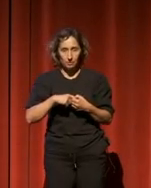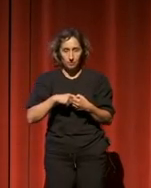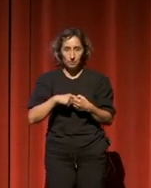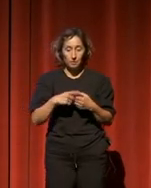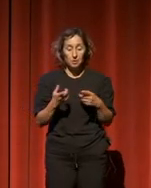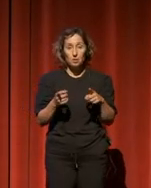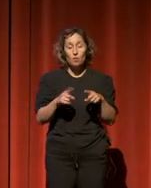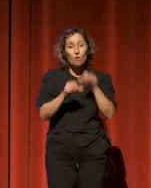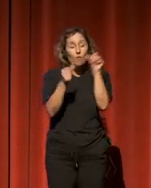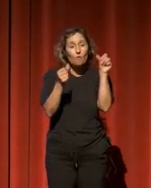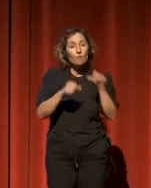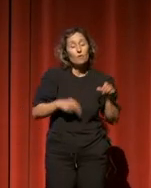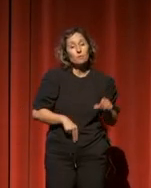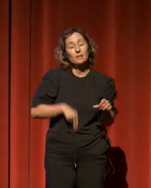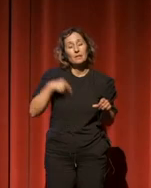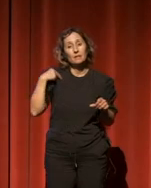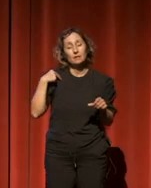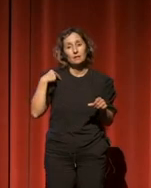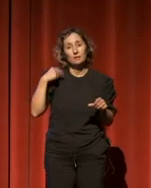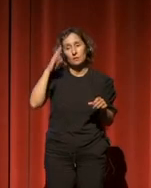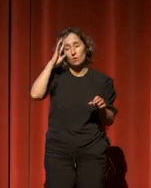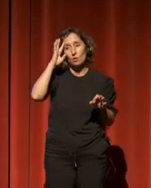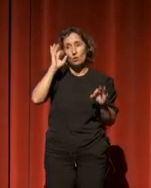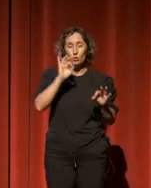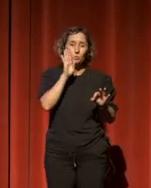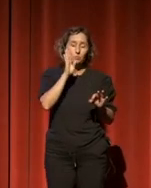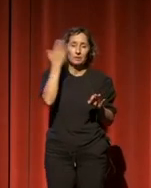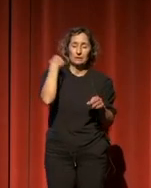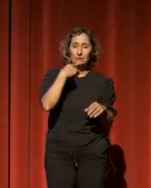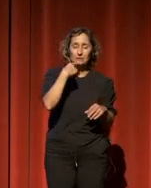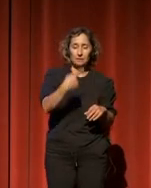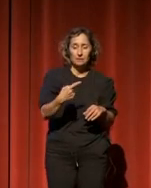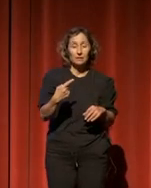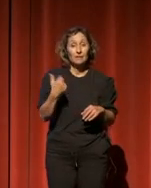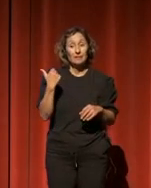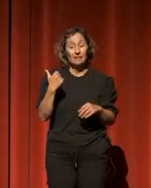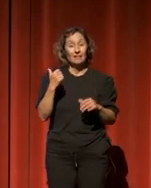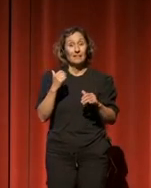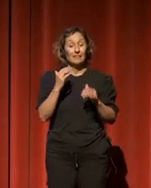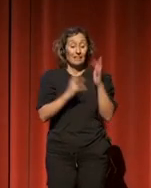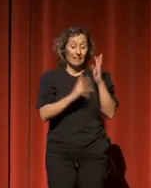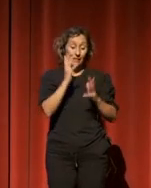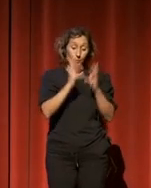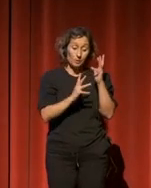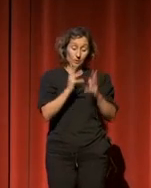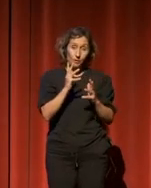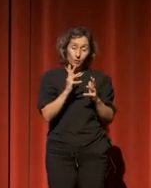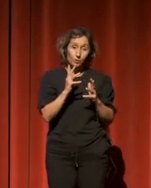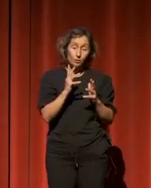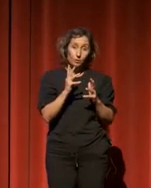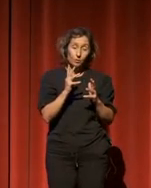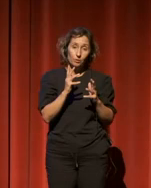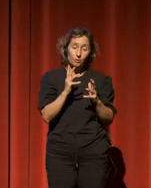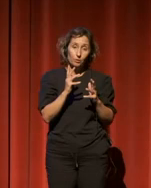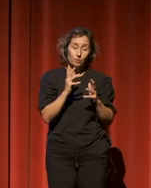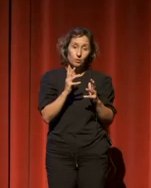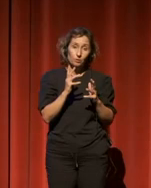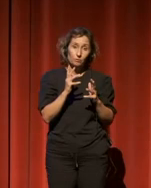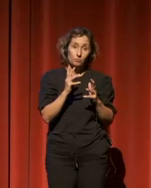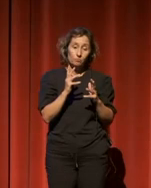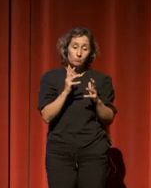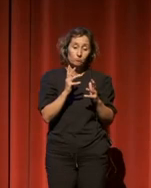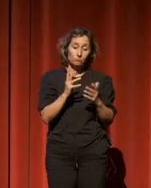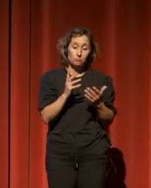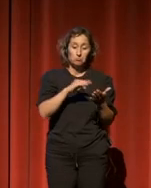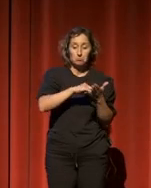líneas generales eh es esta lógica un poco que decía no es la administración quién elabora el plan eh director de